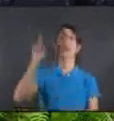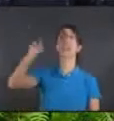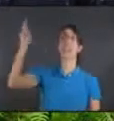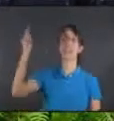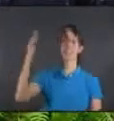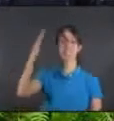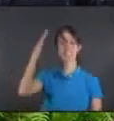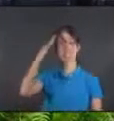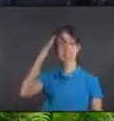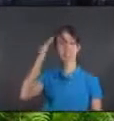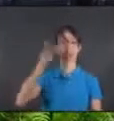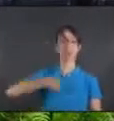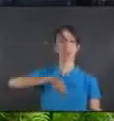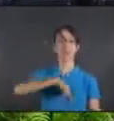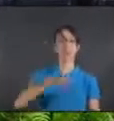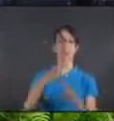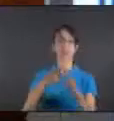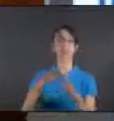primero.